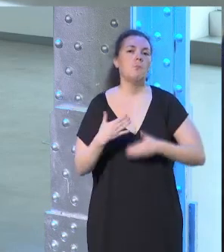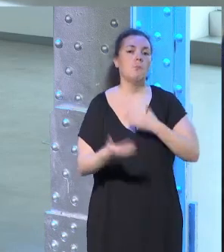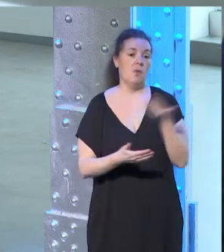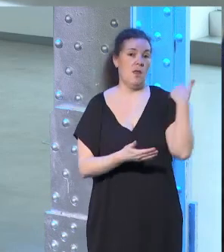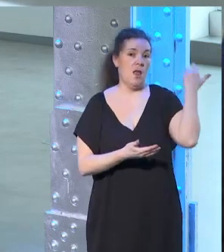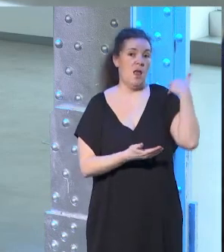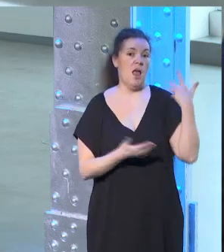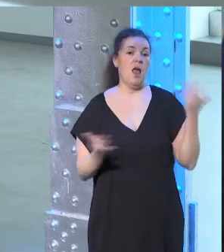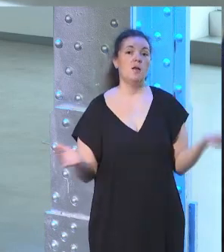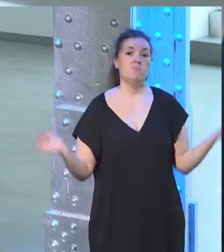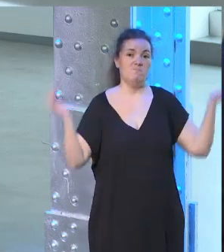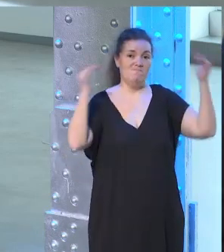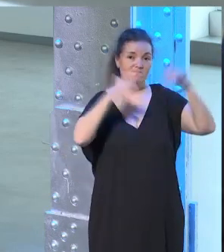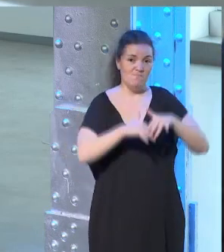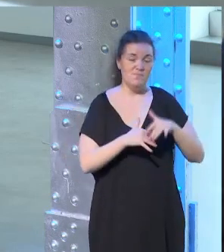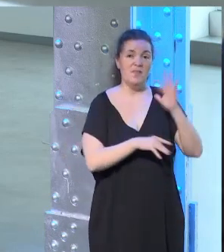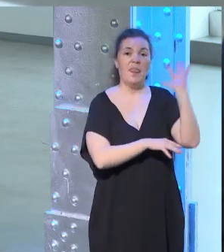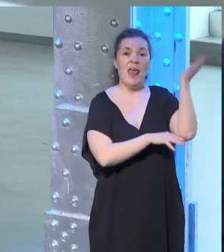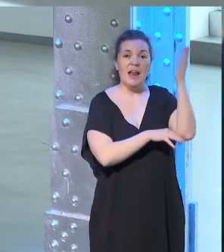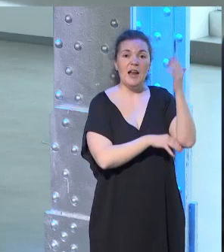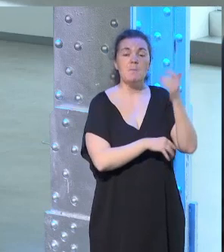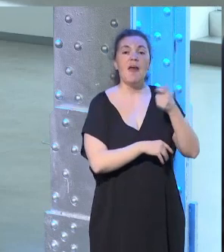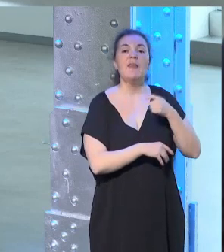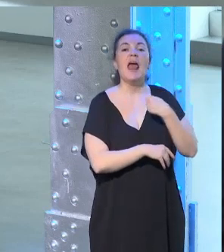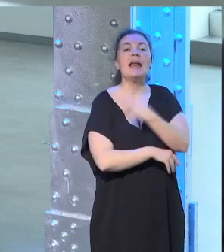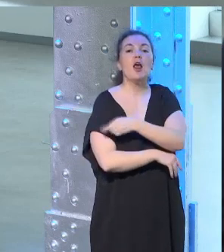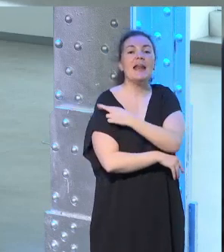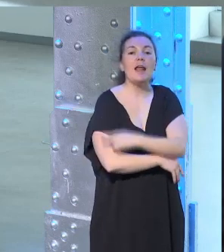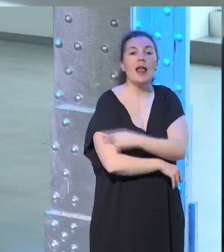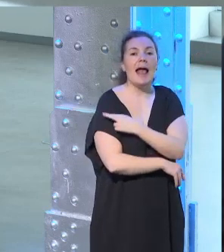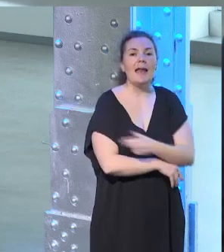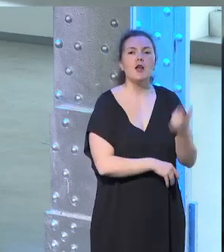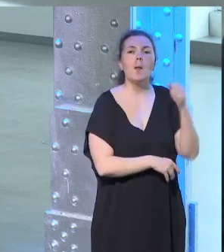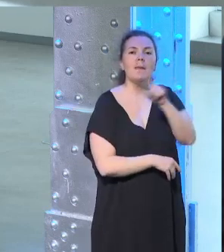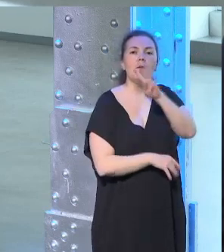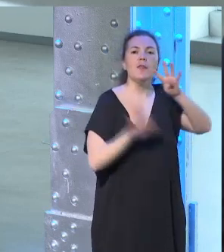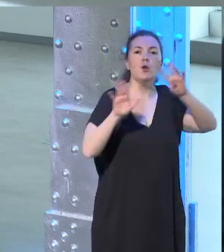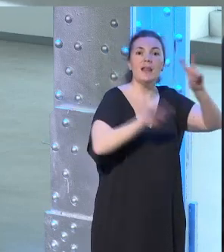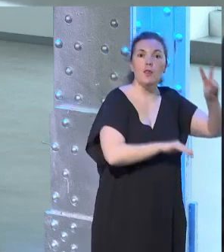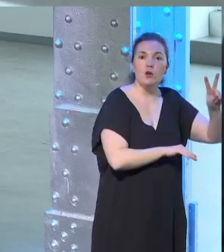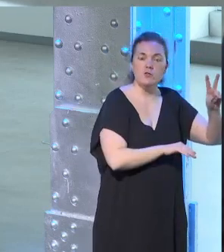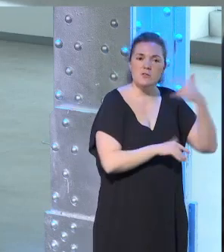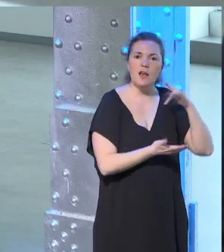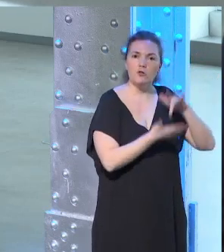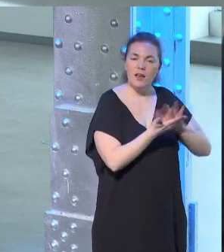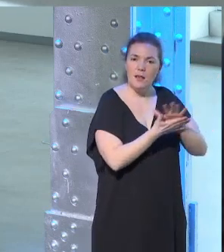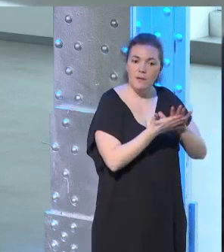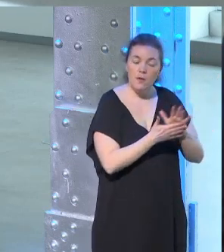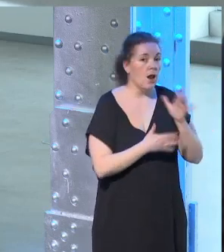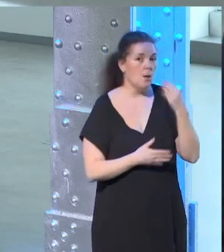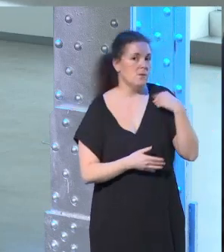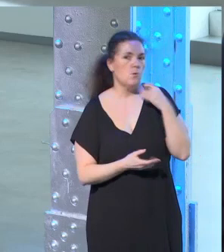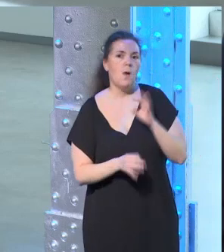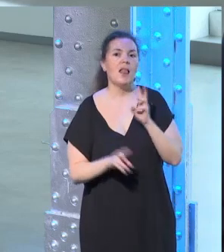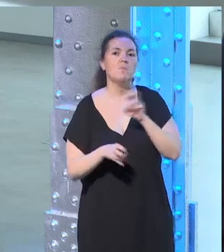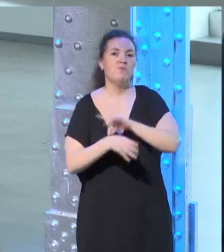clima de Río de Janeiro de 1992. Y nos está pasando como pasa con las